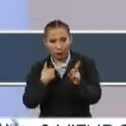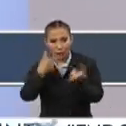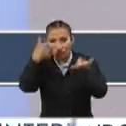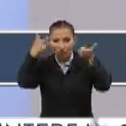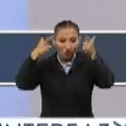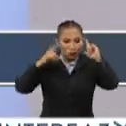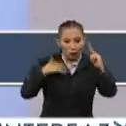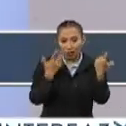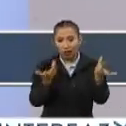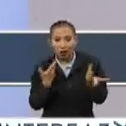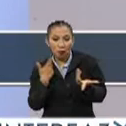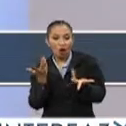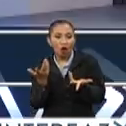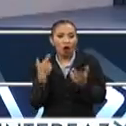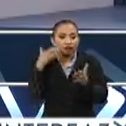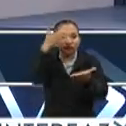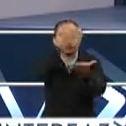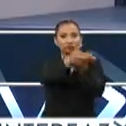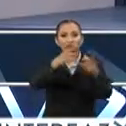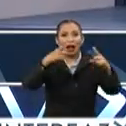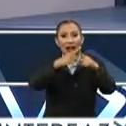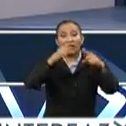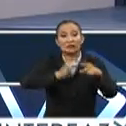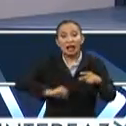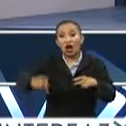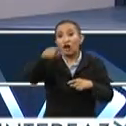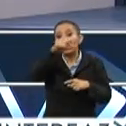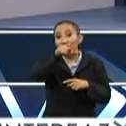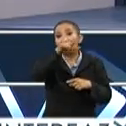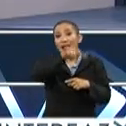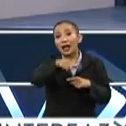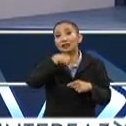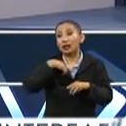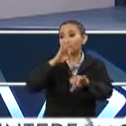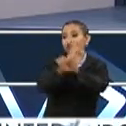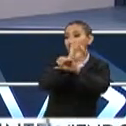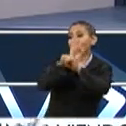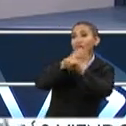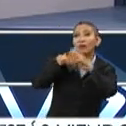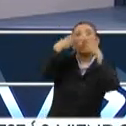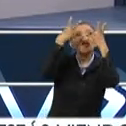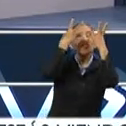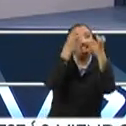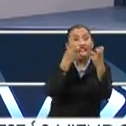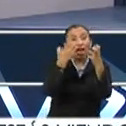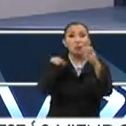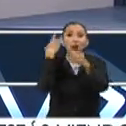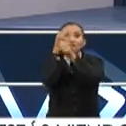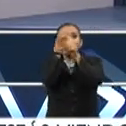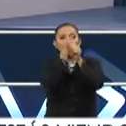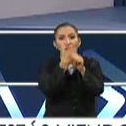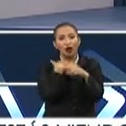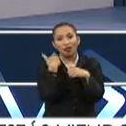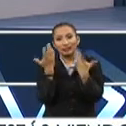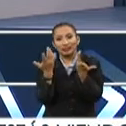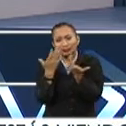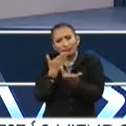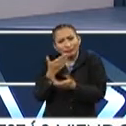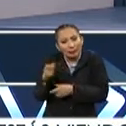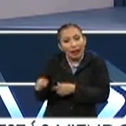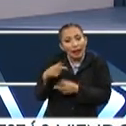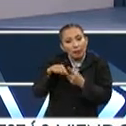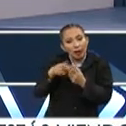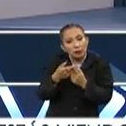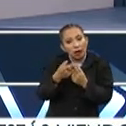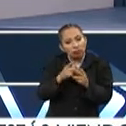¿no? se lanzan a un convento del siglo XVII a protegerlo del deterioro, que también es una cosa como muy romántica.